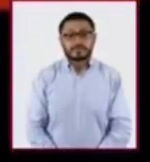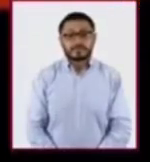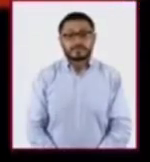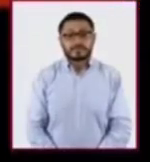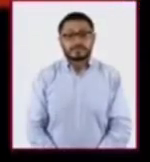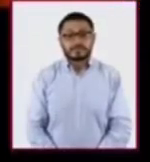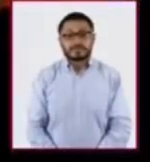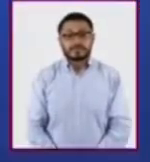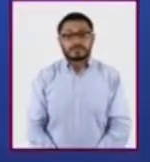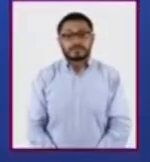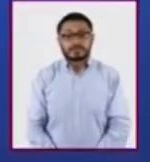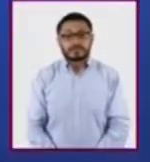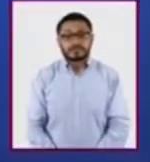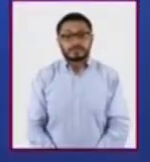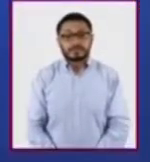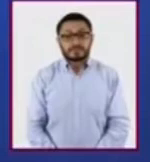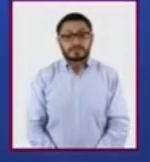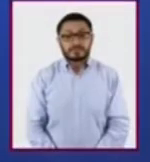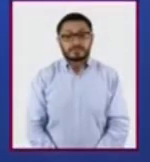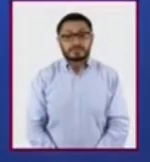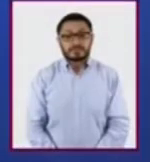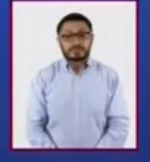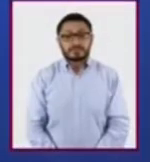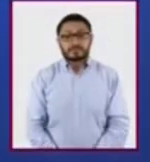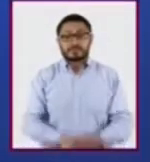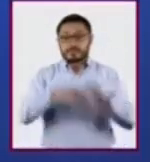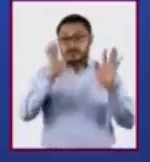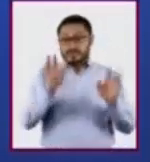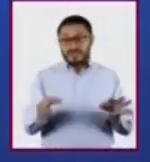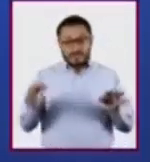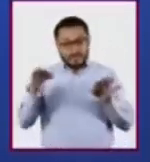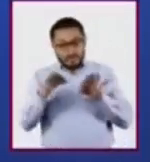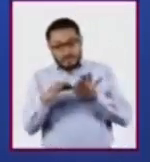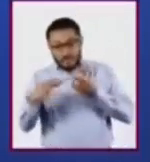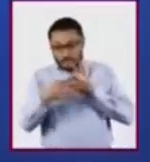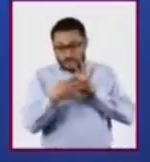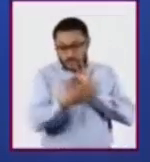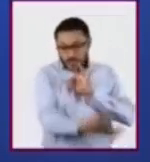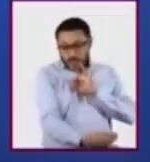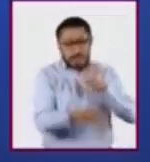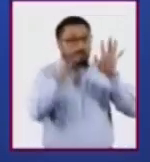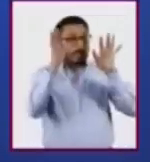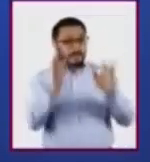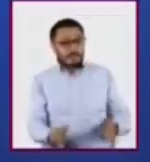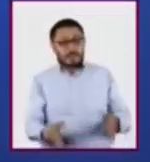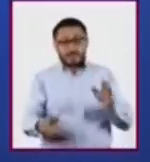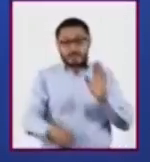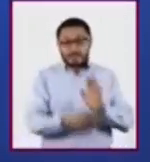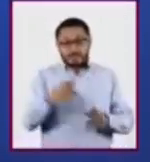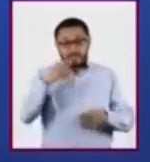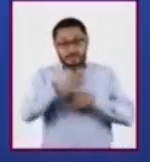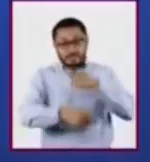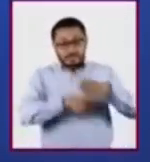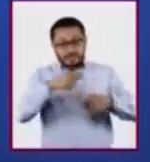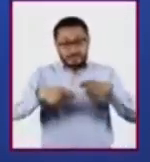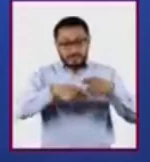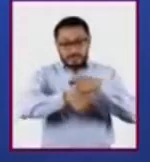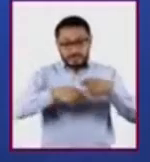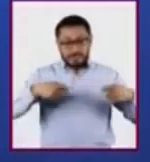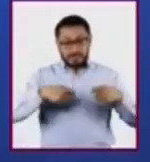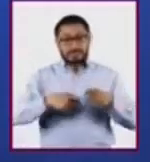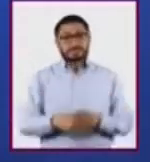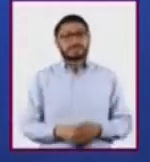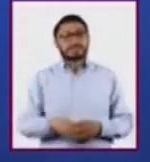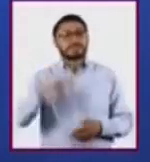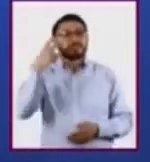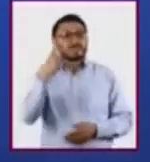que tiene la ficha. Una vez introducido, volvemos a hacerle un nudito, el